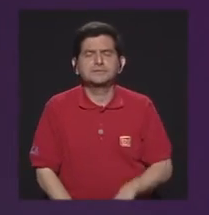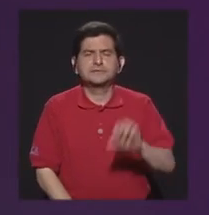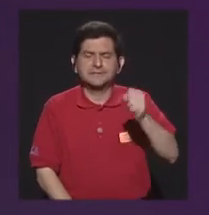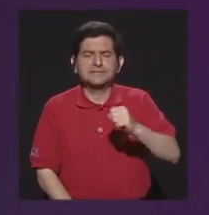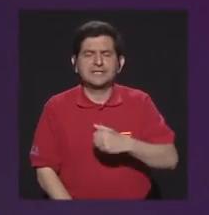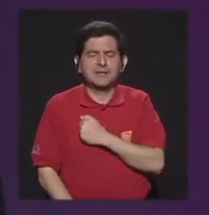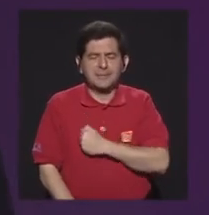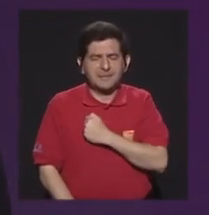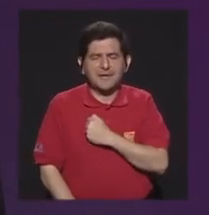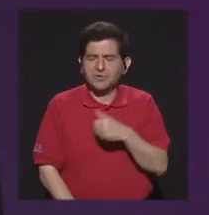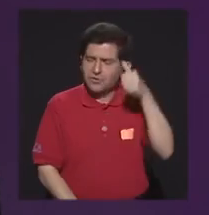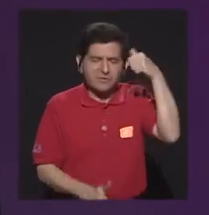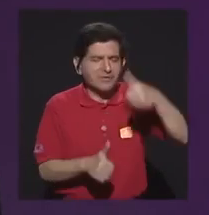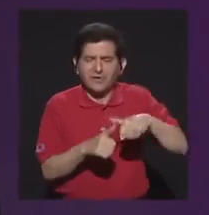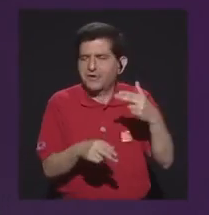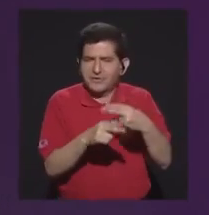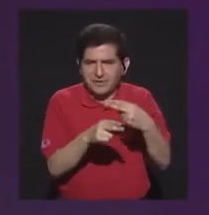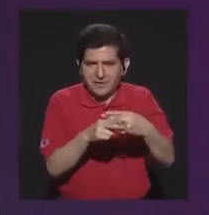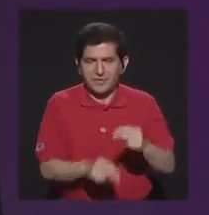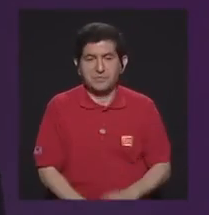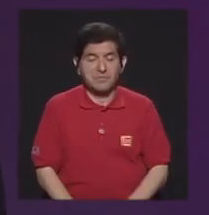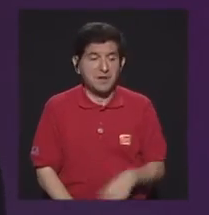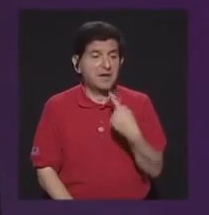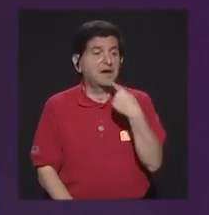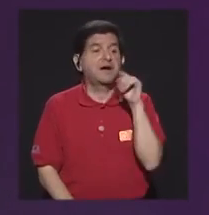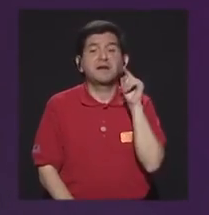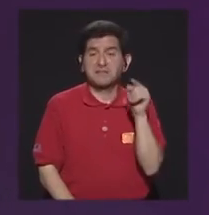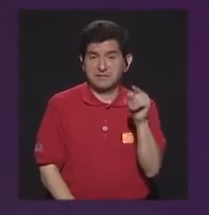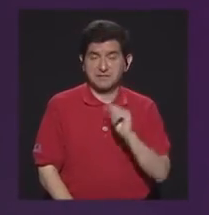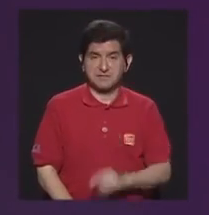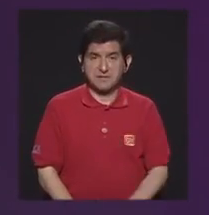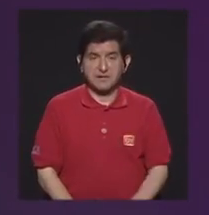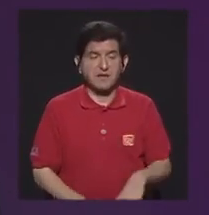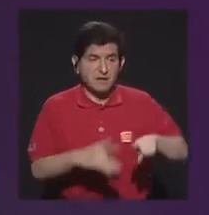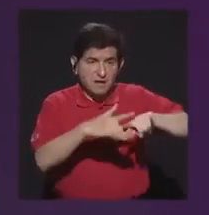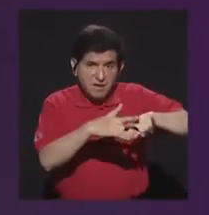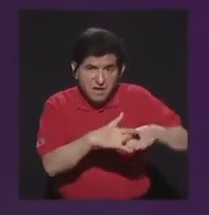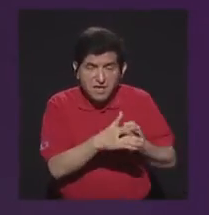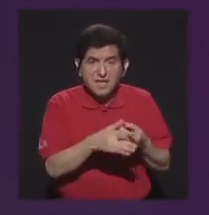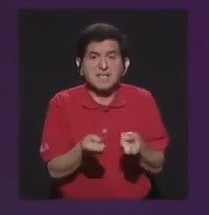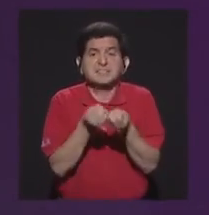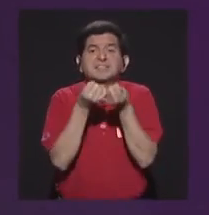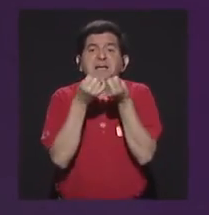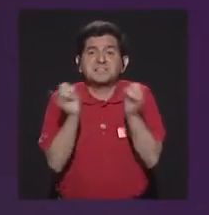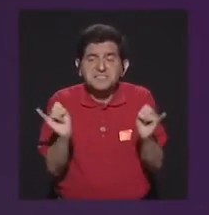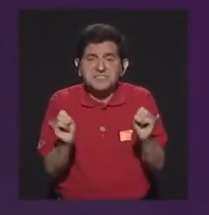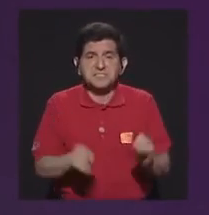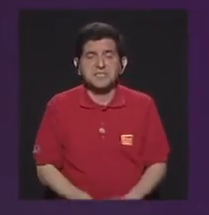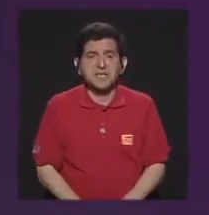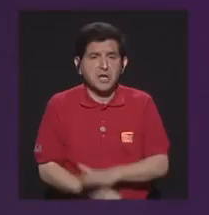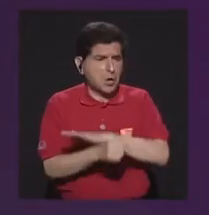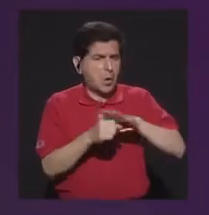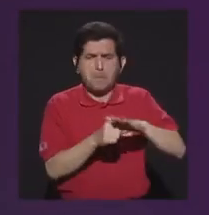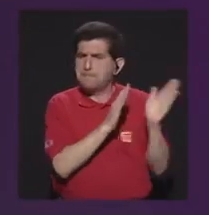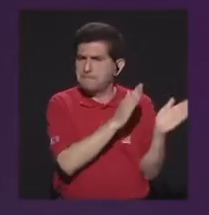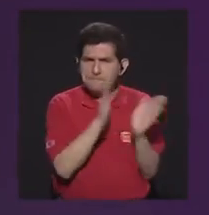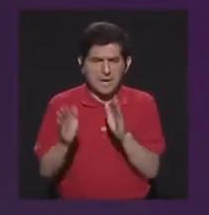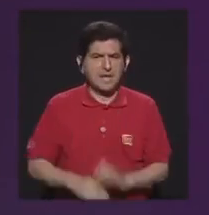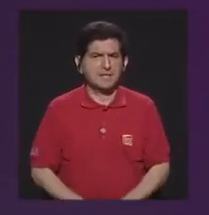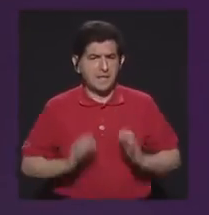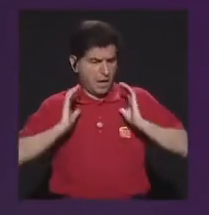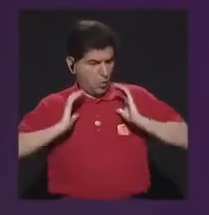pena, se me olvidó el nombre. Pero ahí nos dice, bueno, que inician sin estar suficientemente preparados su